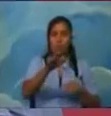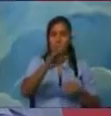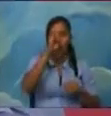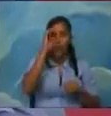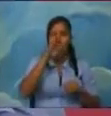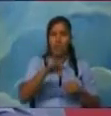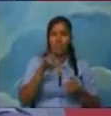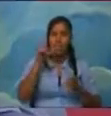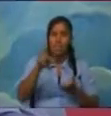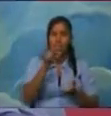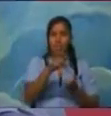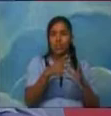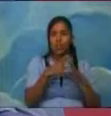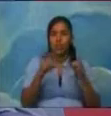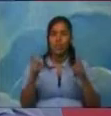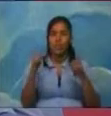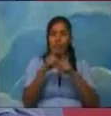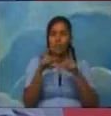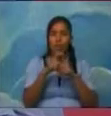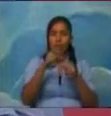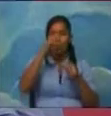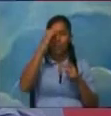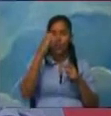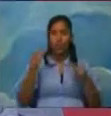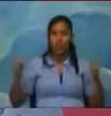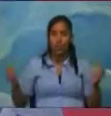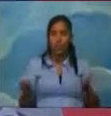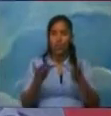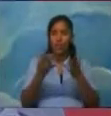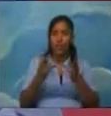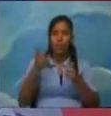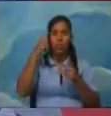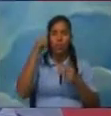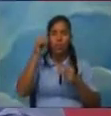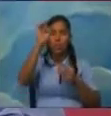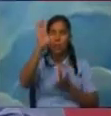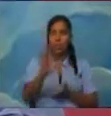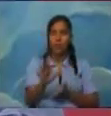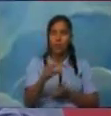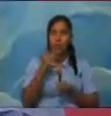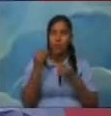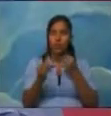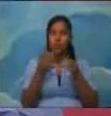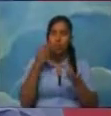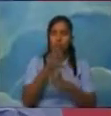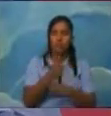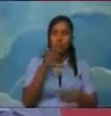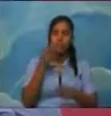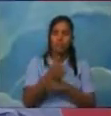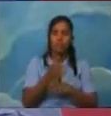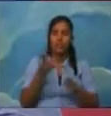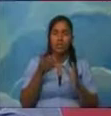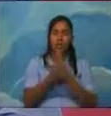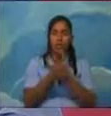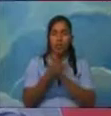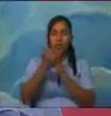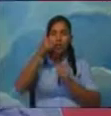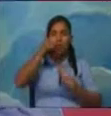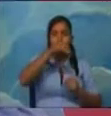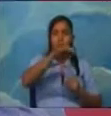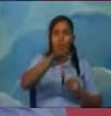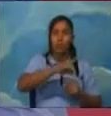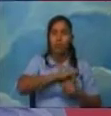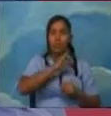enseñando, todas estas palabras que Dios nos ha dado a través del Pastor Puerta, como esa introducción acerca del pueblo de